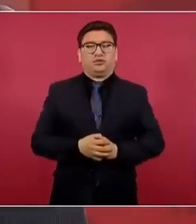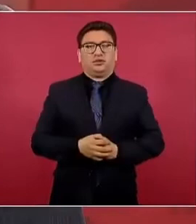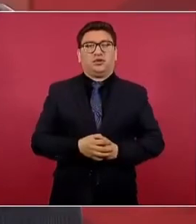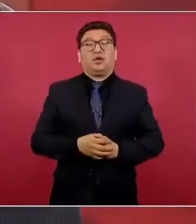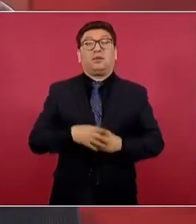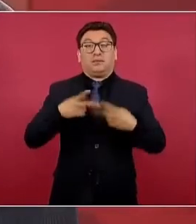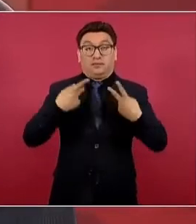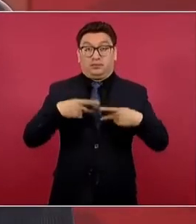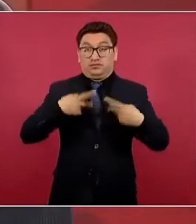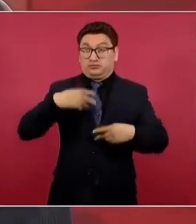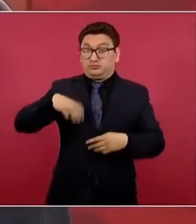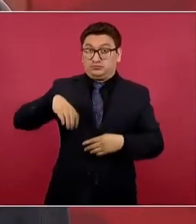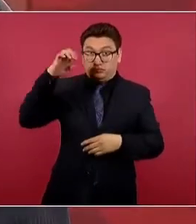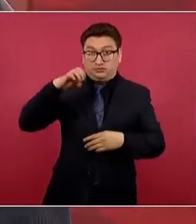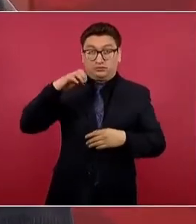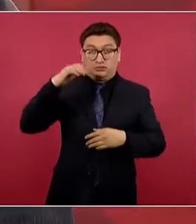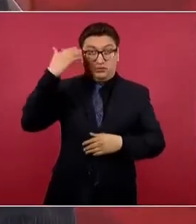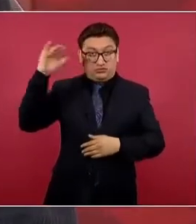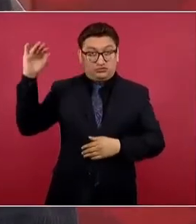adultos,